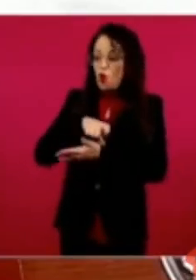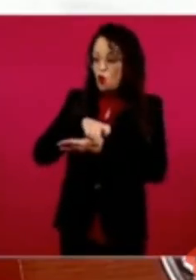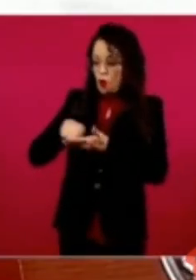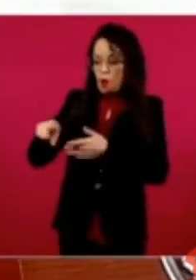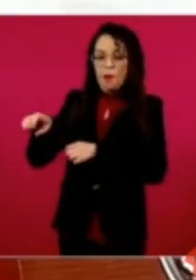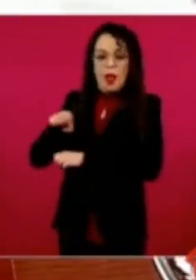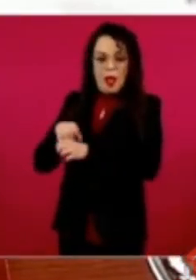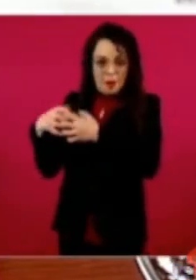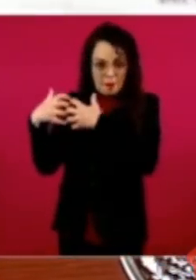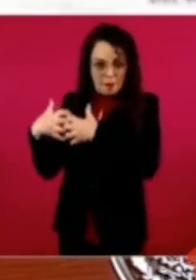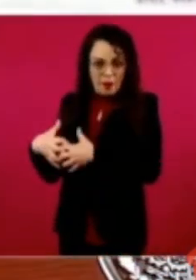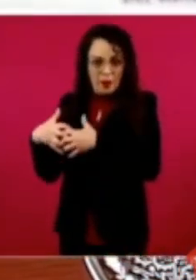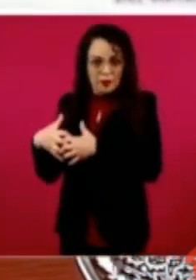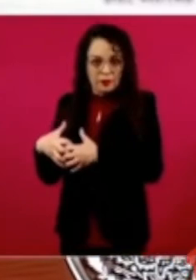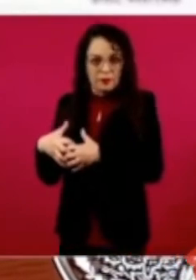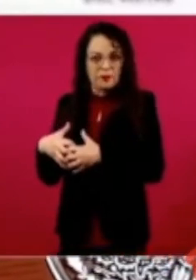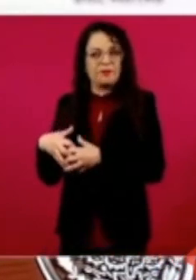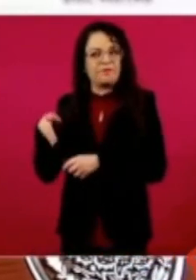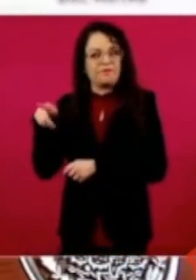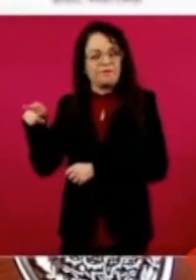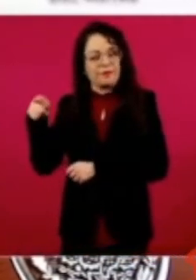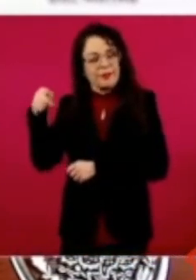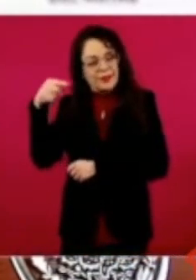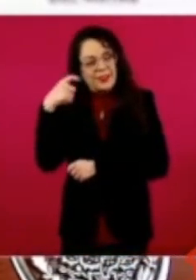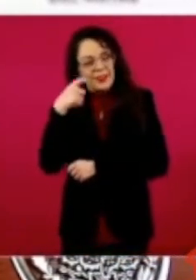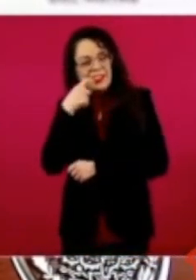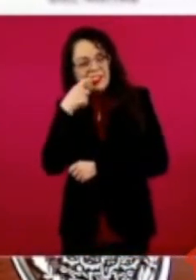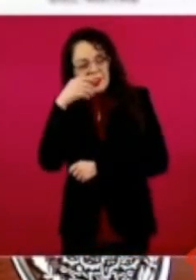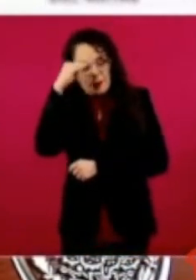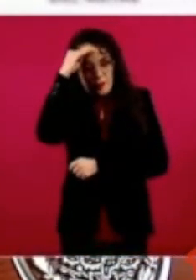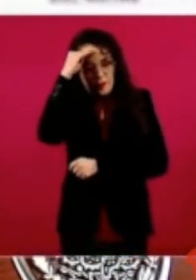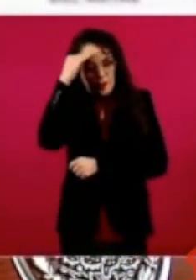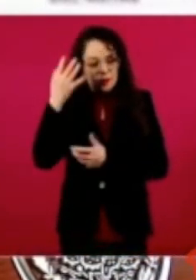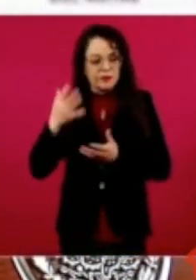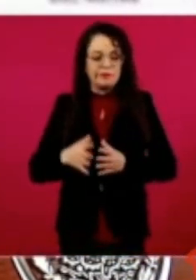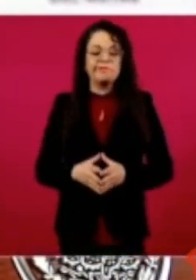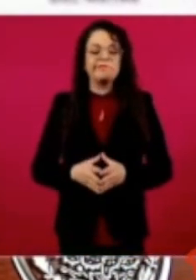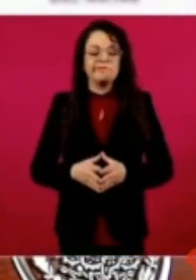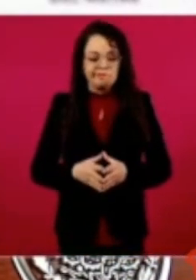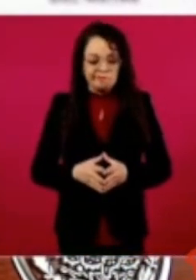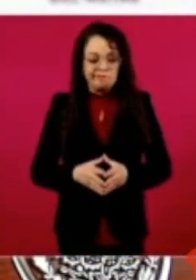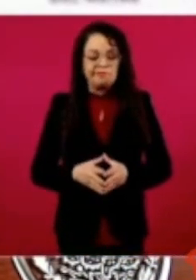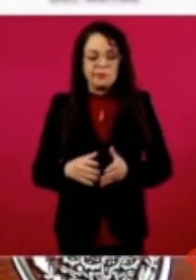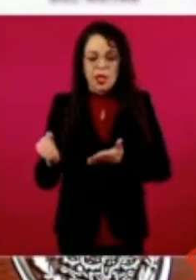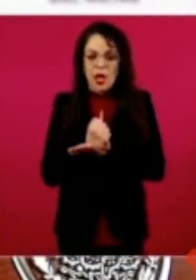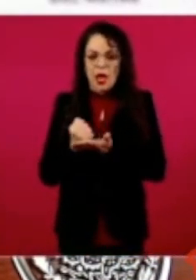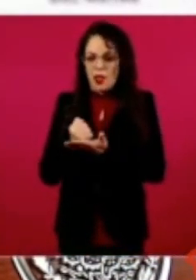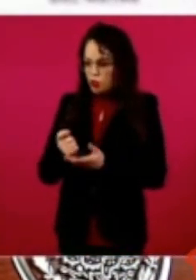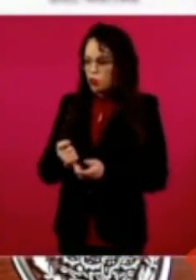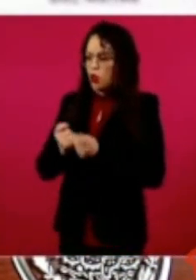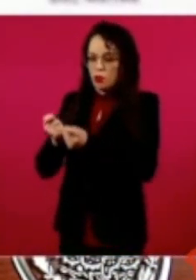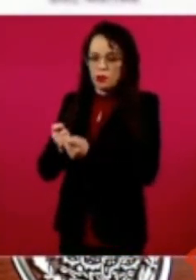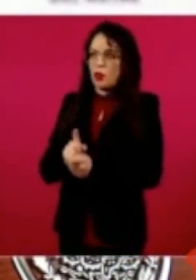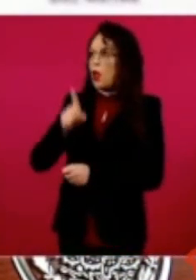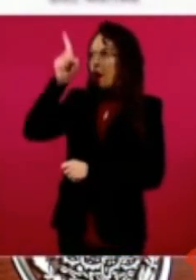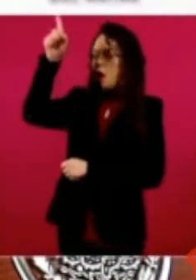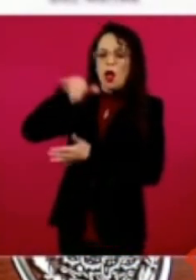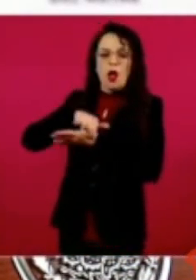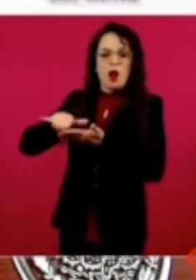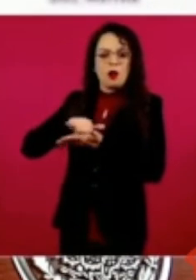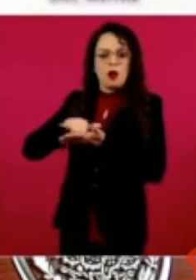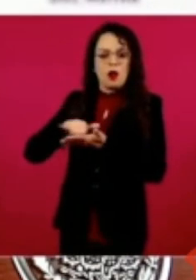solicita un crédito, se lo otorgan y compra acciones en Nueva York que no valían